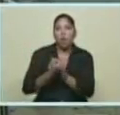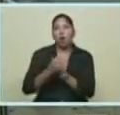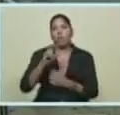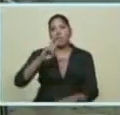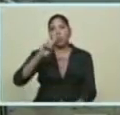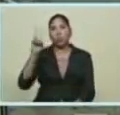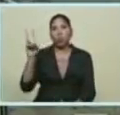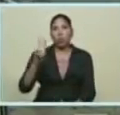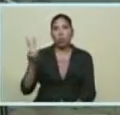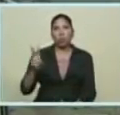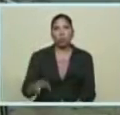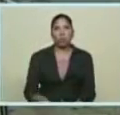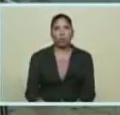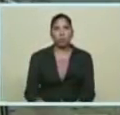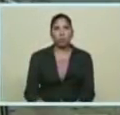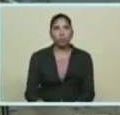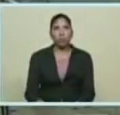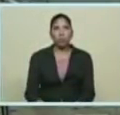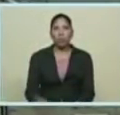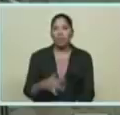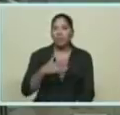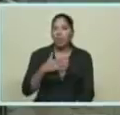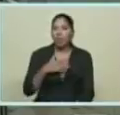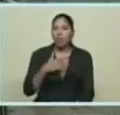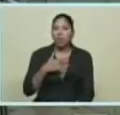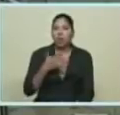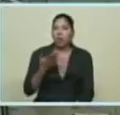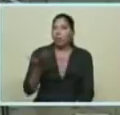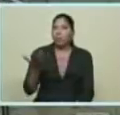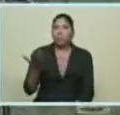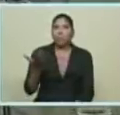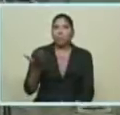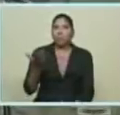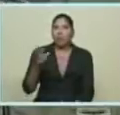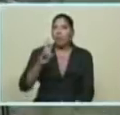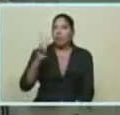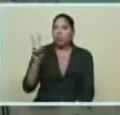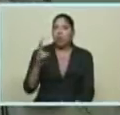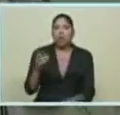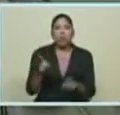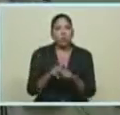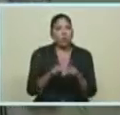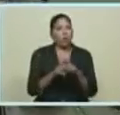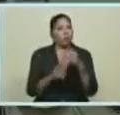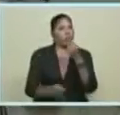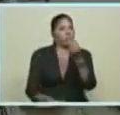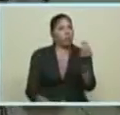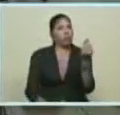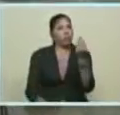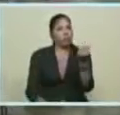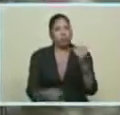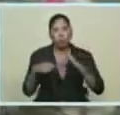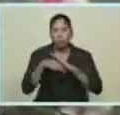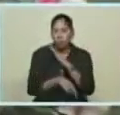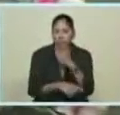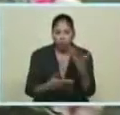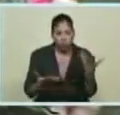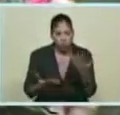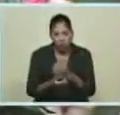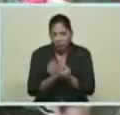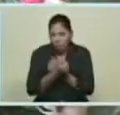patria. Es sentir a Venezuela como quien siente lo más profundo, lo más conmovedor que pueda tener en su